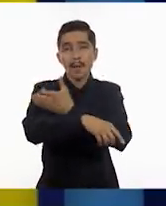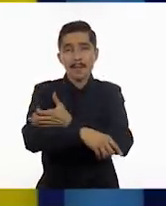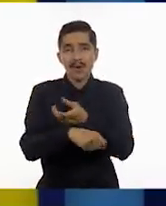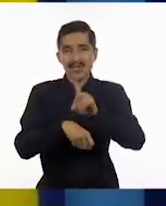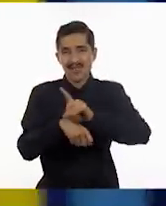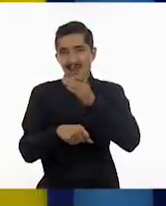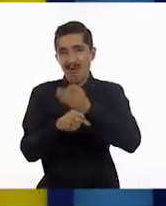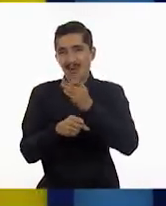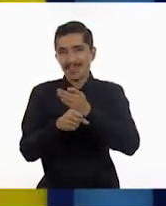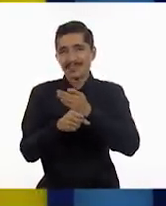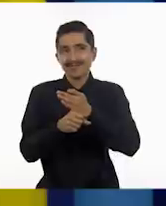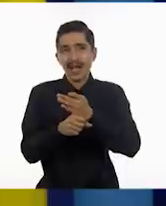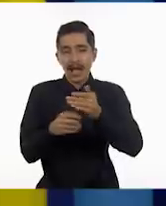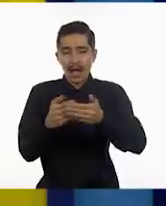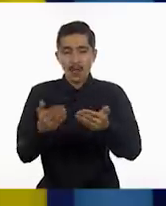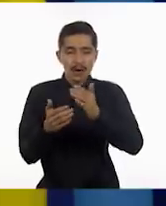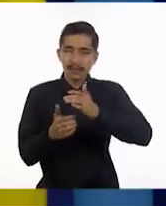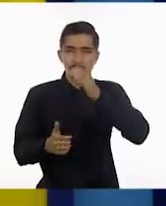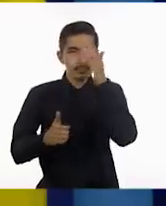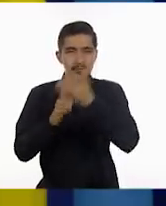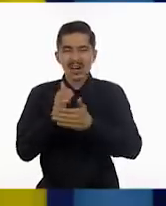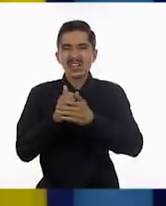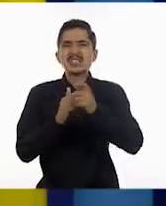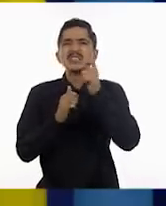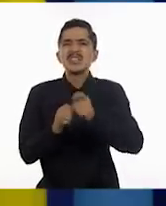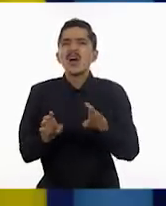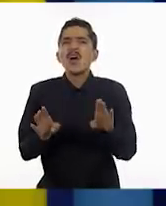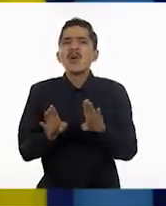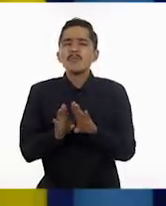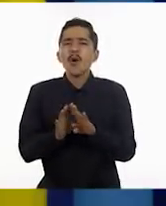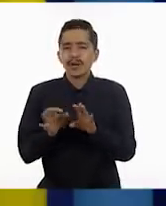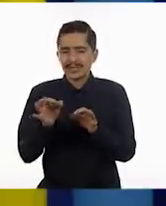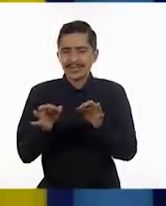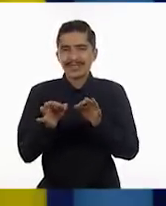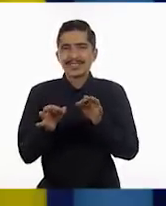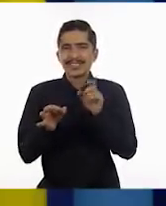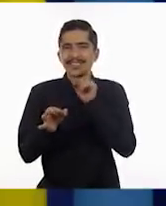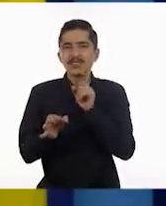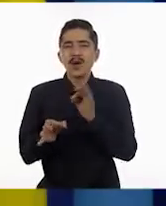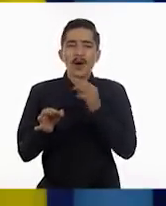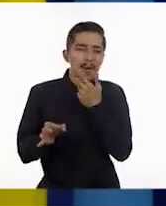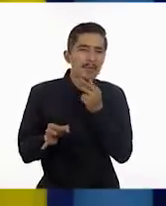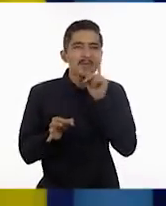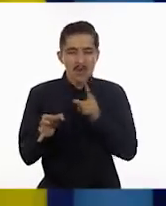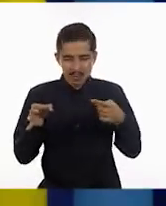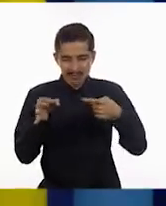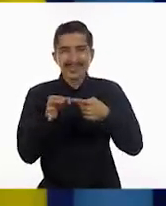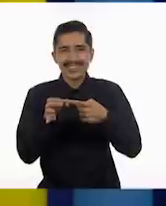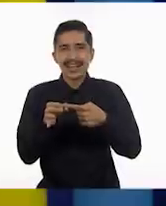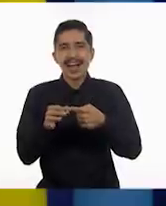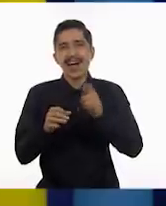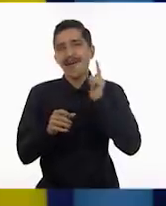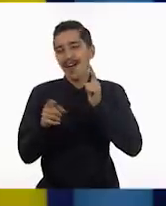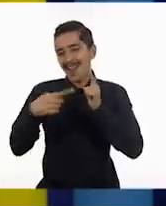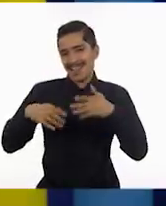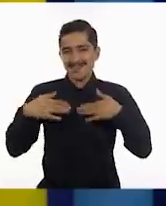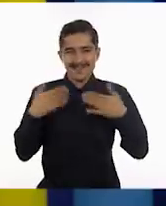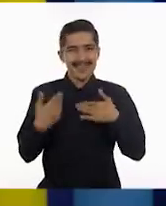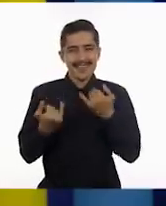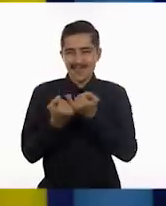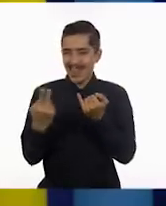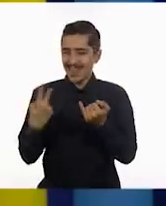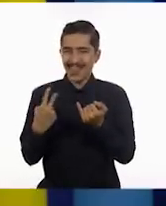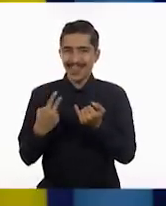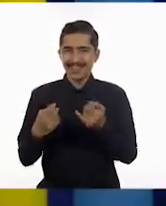el día de hoy. Hemos terminado con la función de las células sexuales y espero lo hayan disfrutado tanto como la maestra Gaby y yo. Hasta